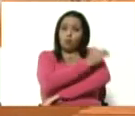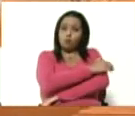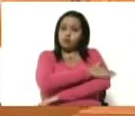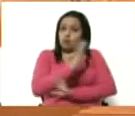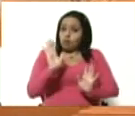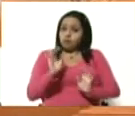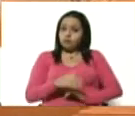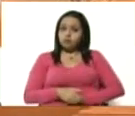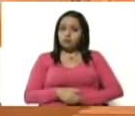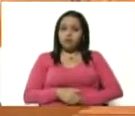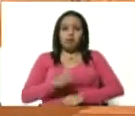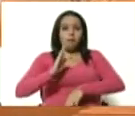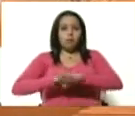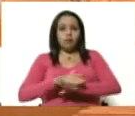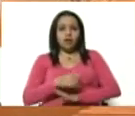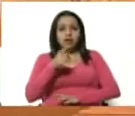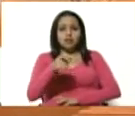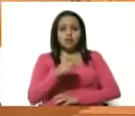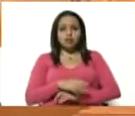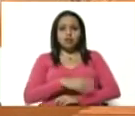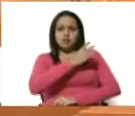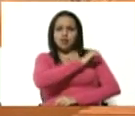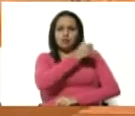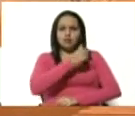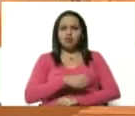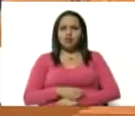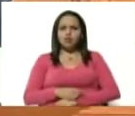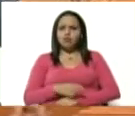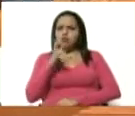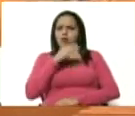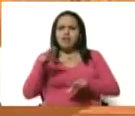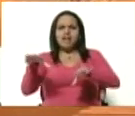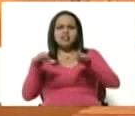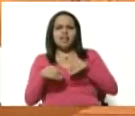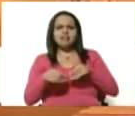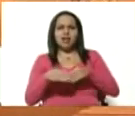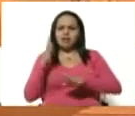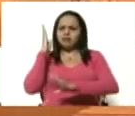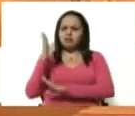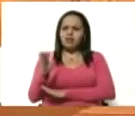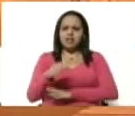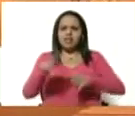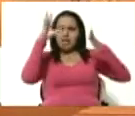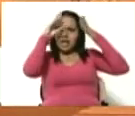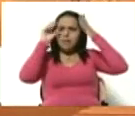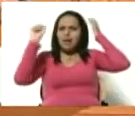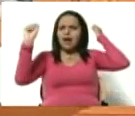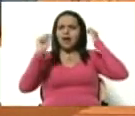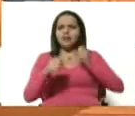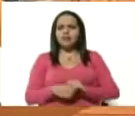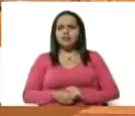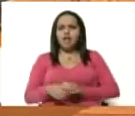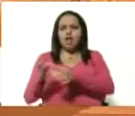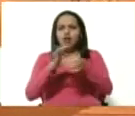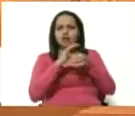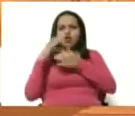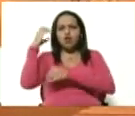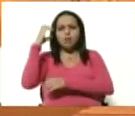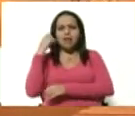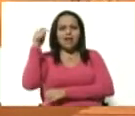porque esa Junta Directiva se ha negado a cumplir órdenes de la Embajada de la Unión Europea en